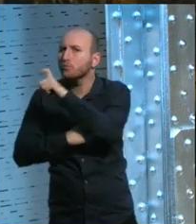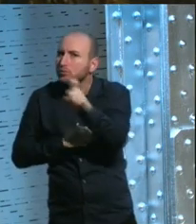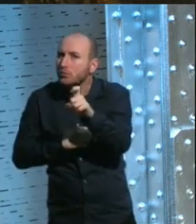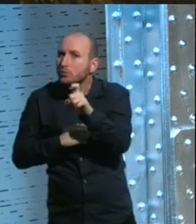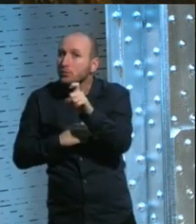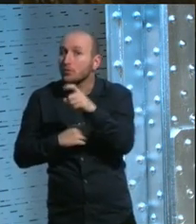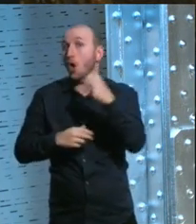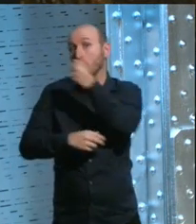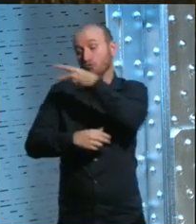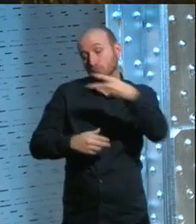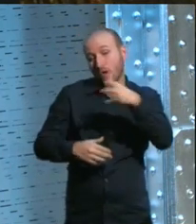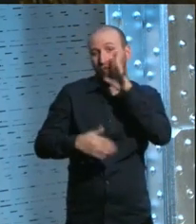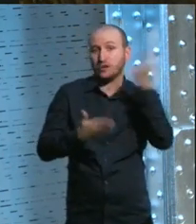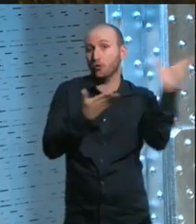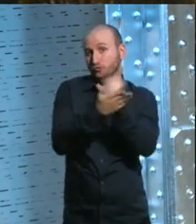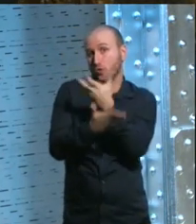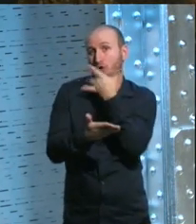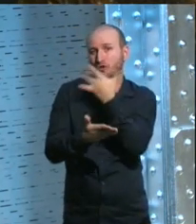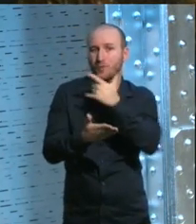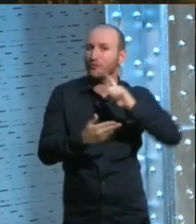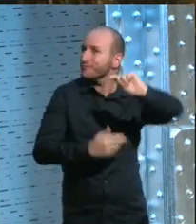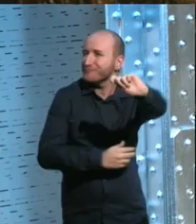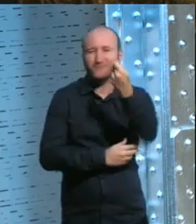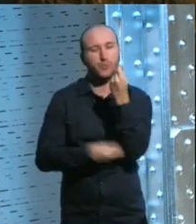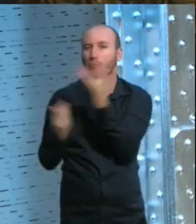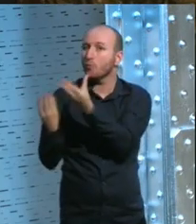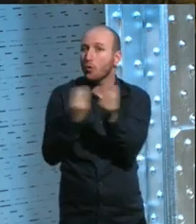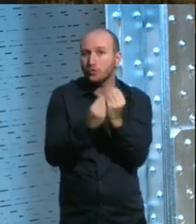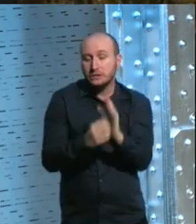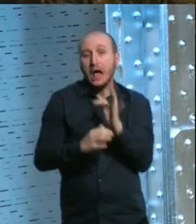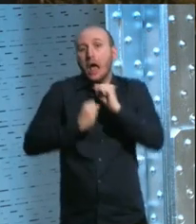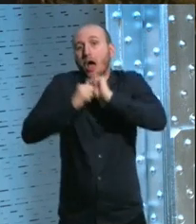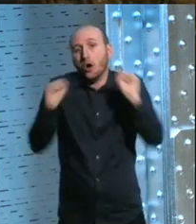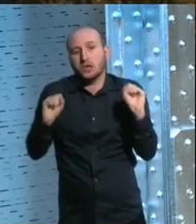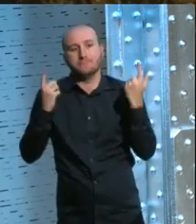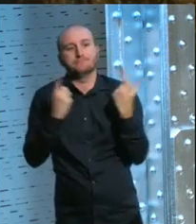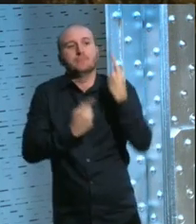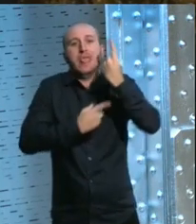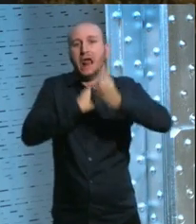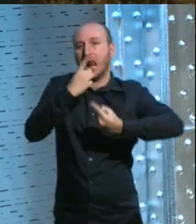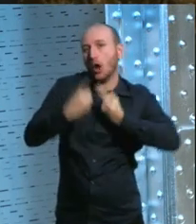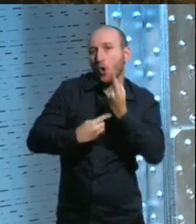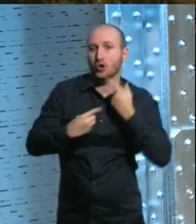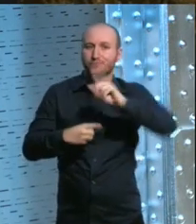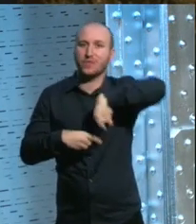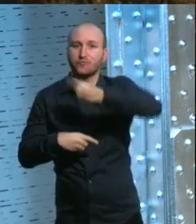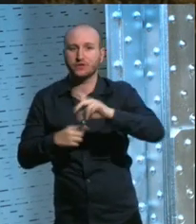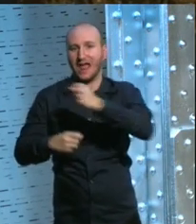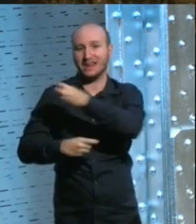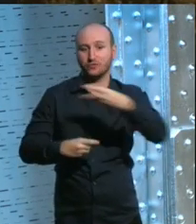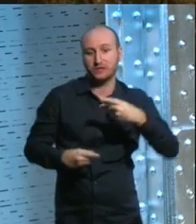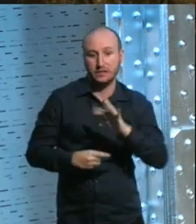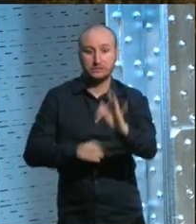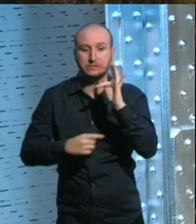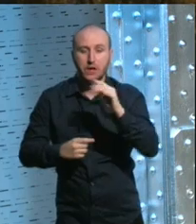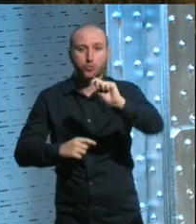conocemos, que tuvieron mucho éxito, a pesar de que algunos pues después se arrepintieran de los resultados que